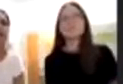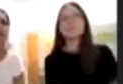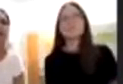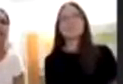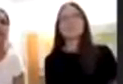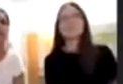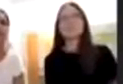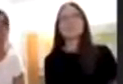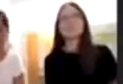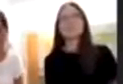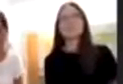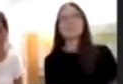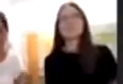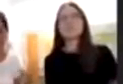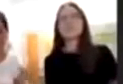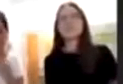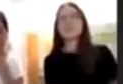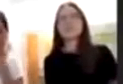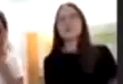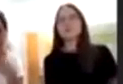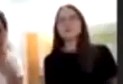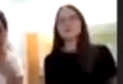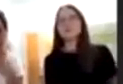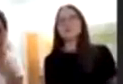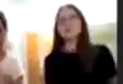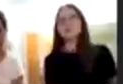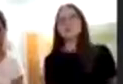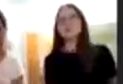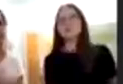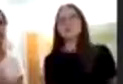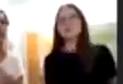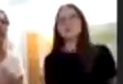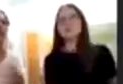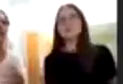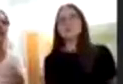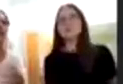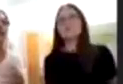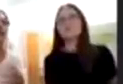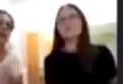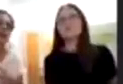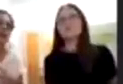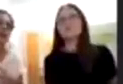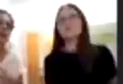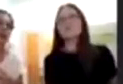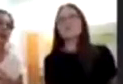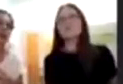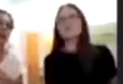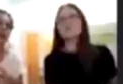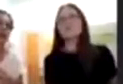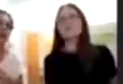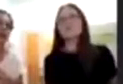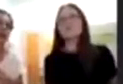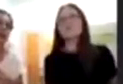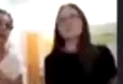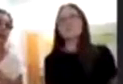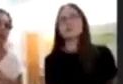Bueno, y es un sistema de redes que va a ser el conector principal